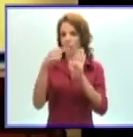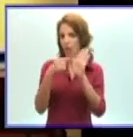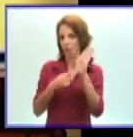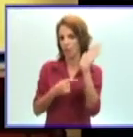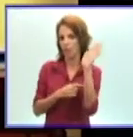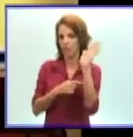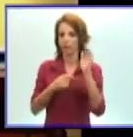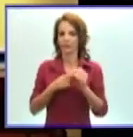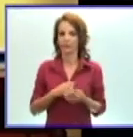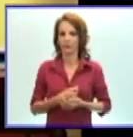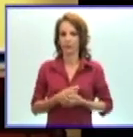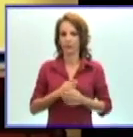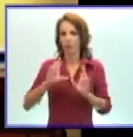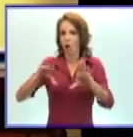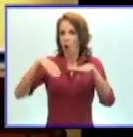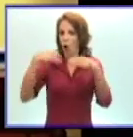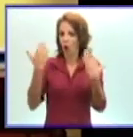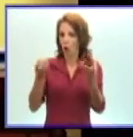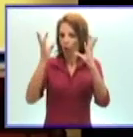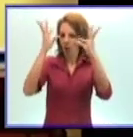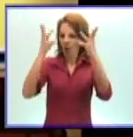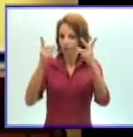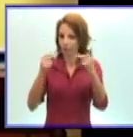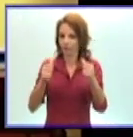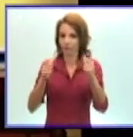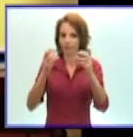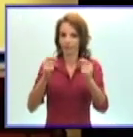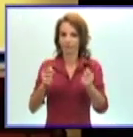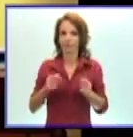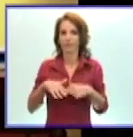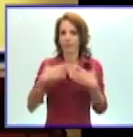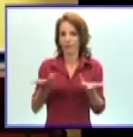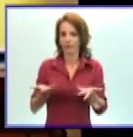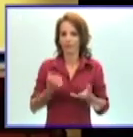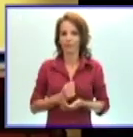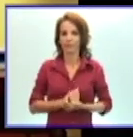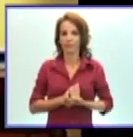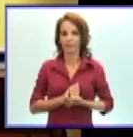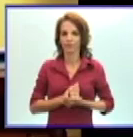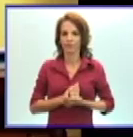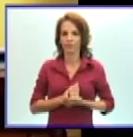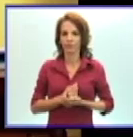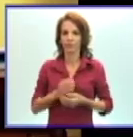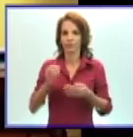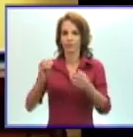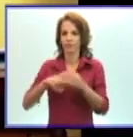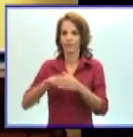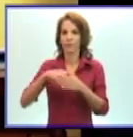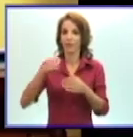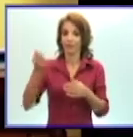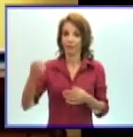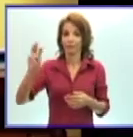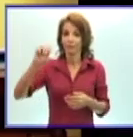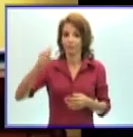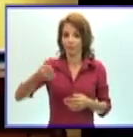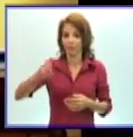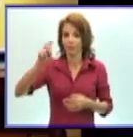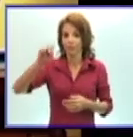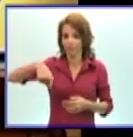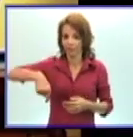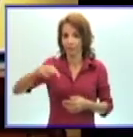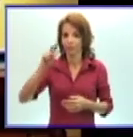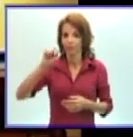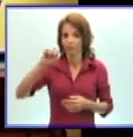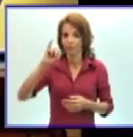pueden cuantificar? ¿A través de qué? De las magnitudes. Por lo tanto, bueno, estos fenómenos